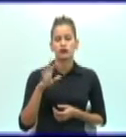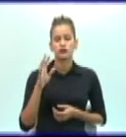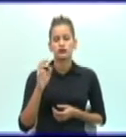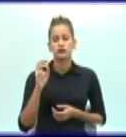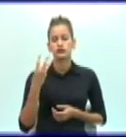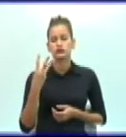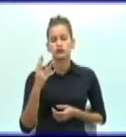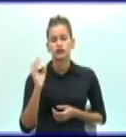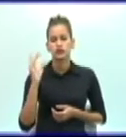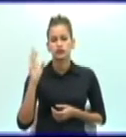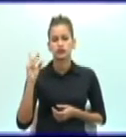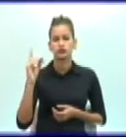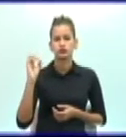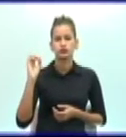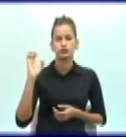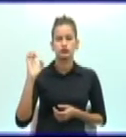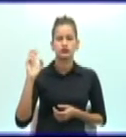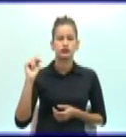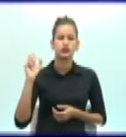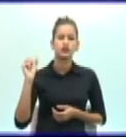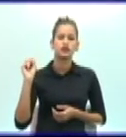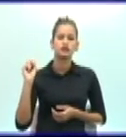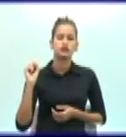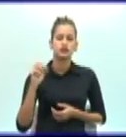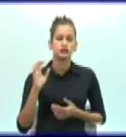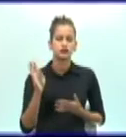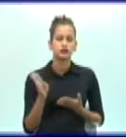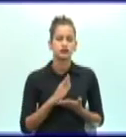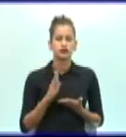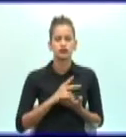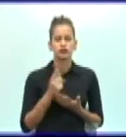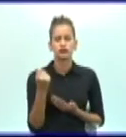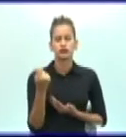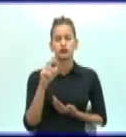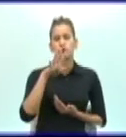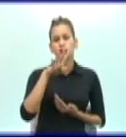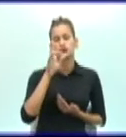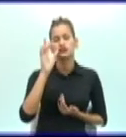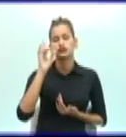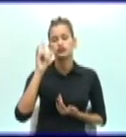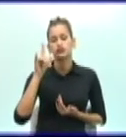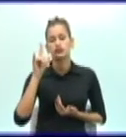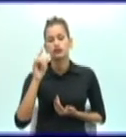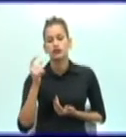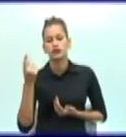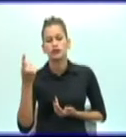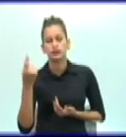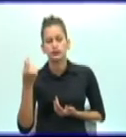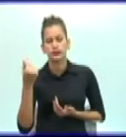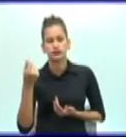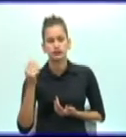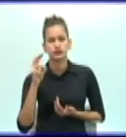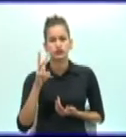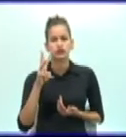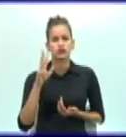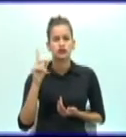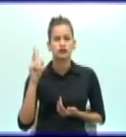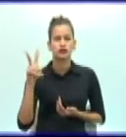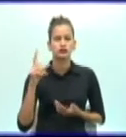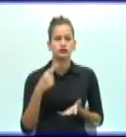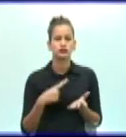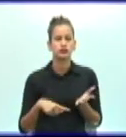3 docenas de libretas costarán 49 pesos con 32 centavos. Revisen